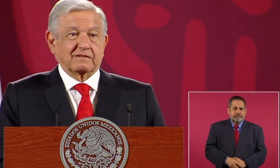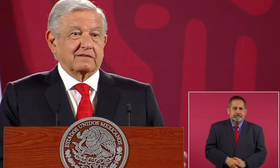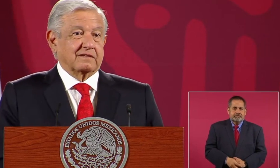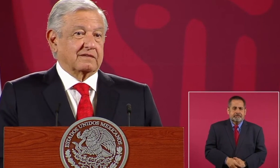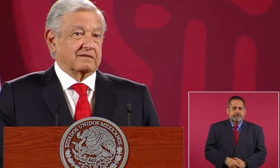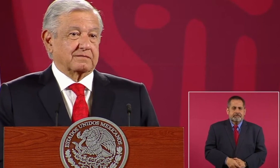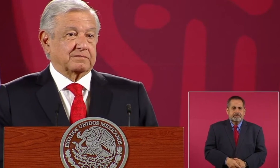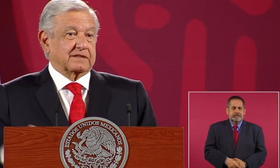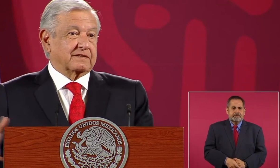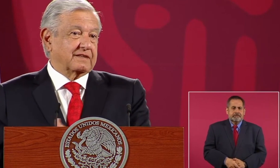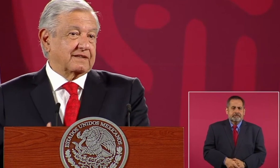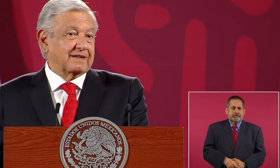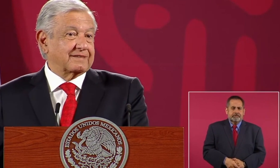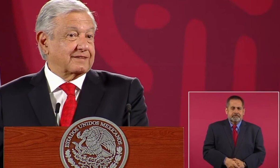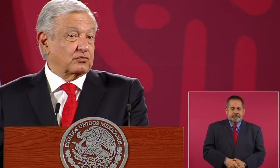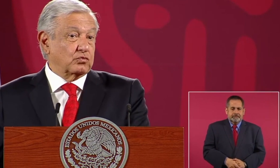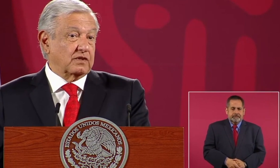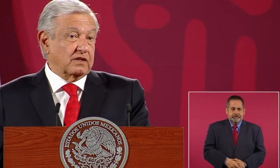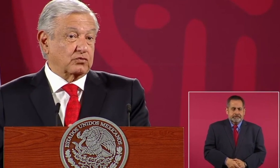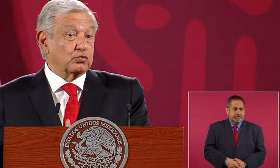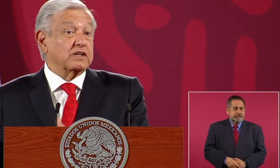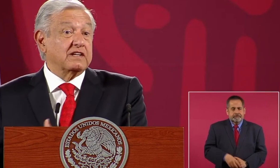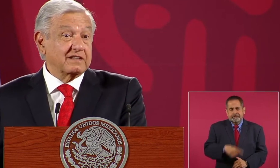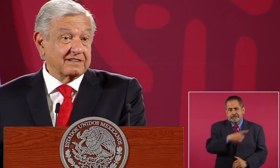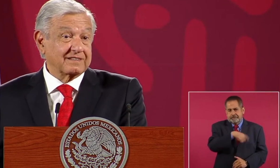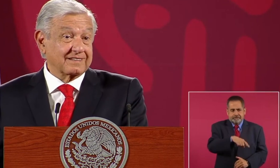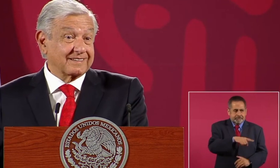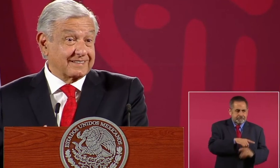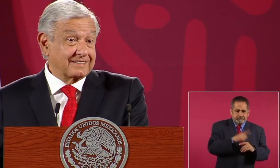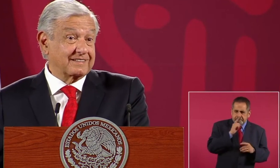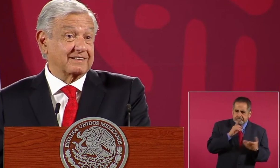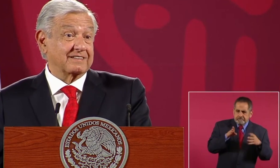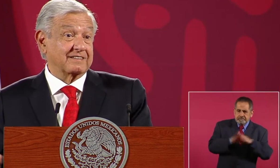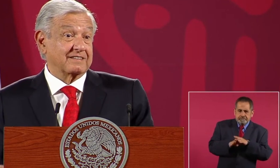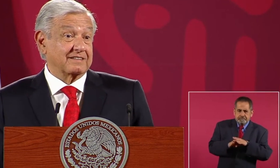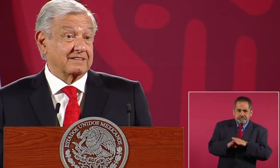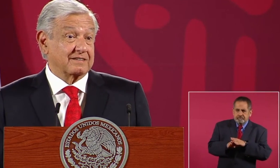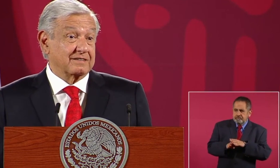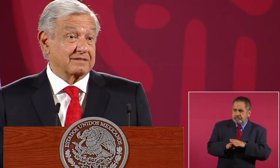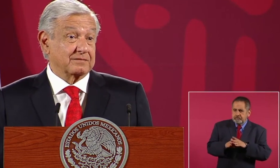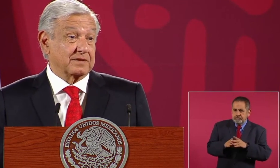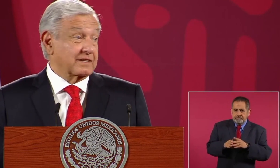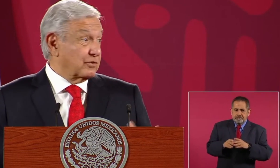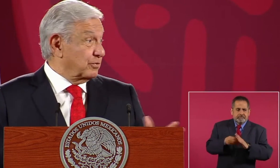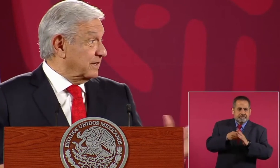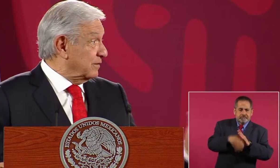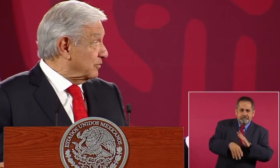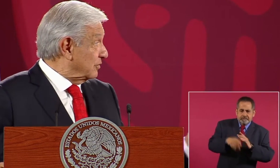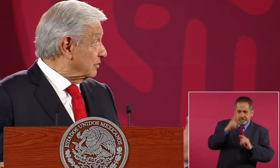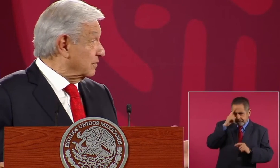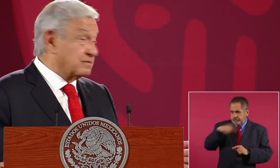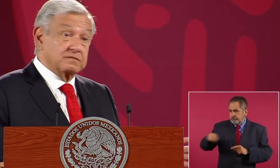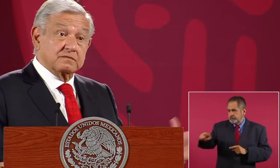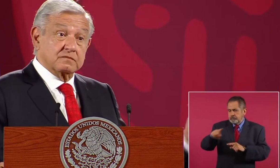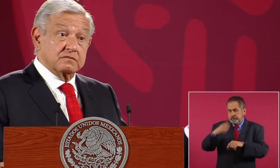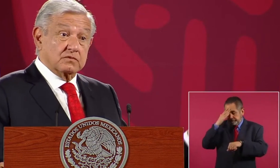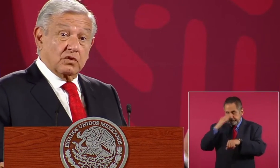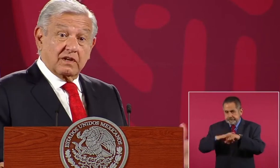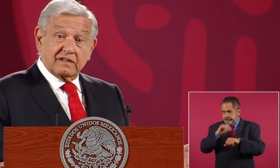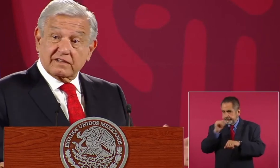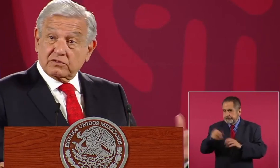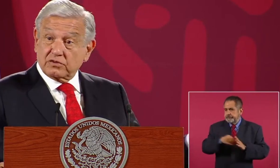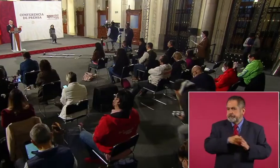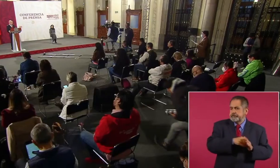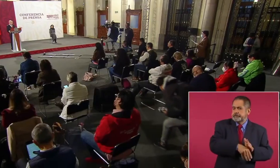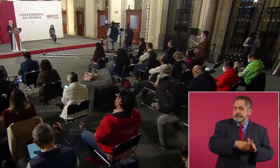en la República Mexicana, hay ciertos vocablos de los que habitan en el norte, en Monterrey, Veracruz, en Tijuana,